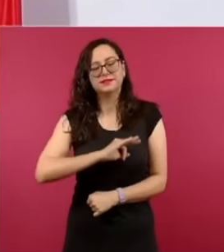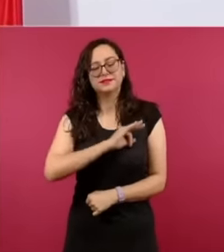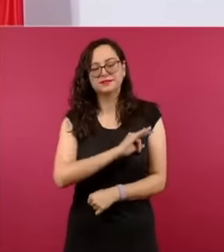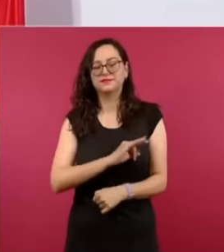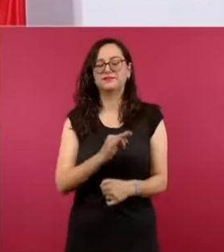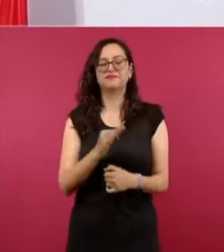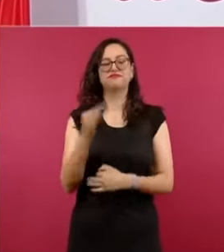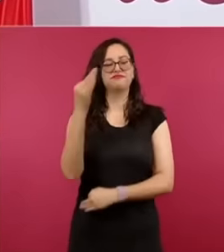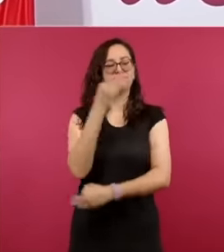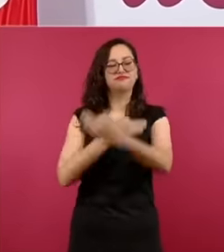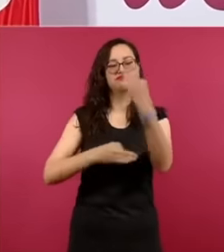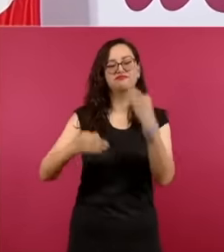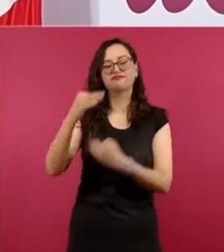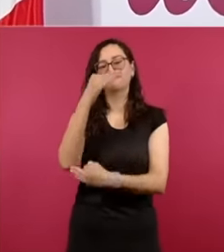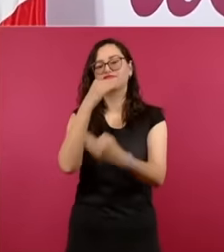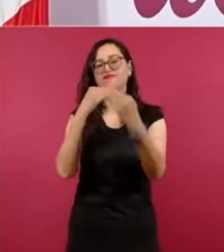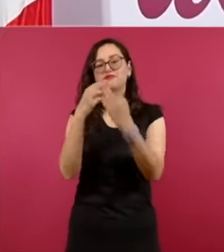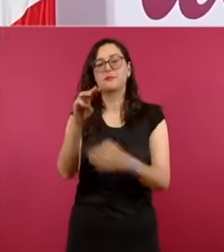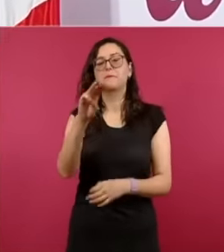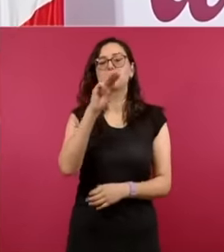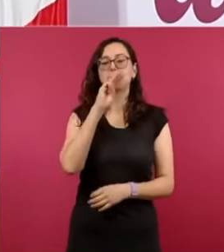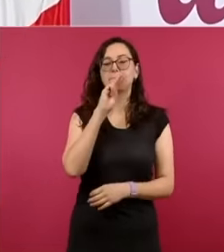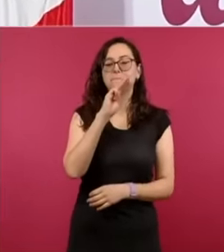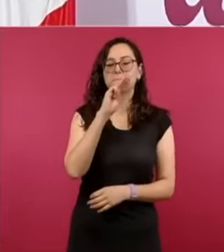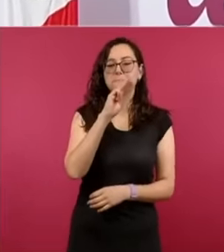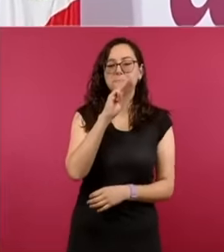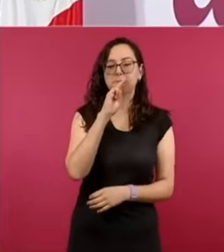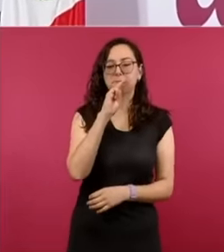México en este día especial.